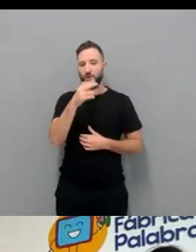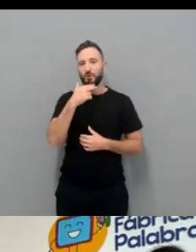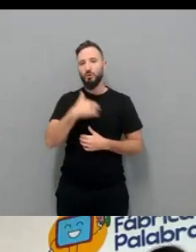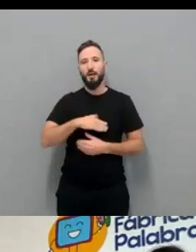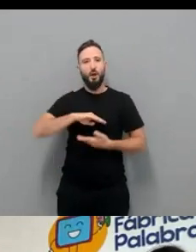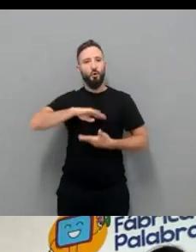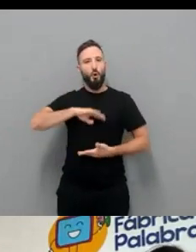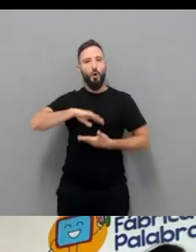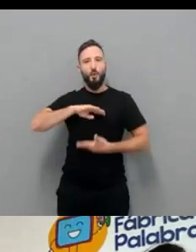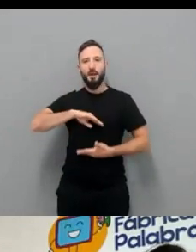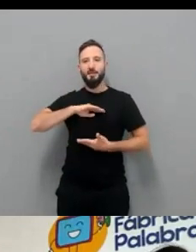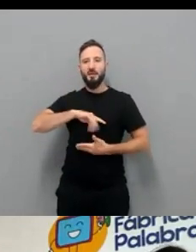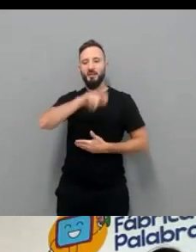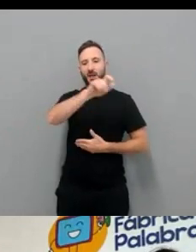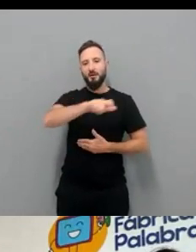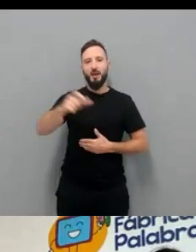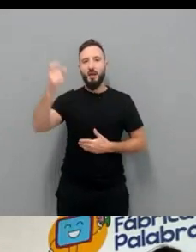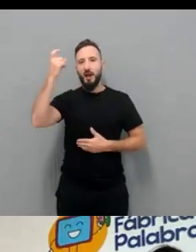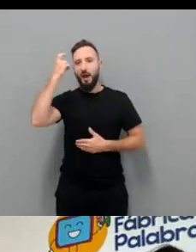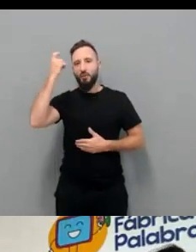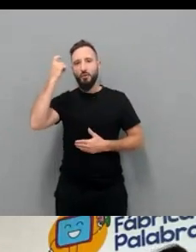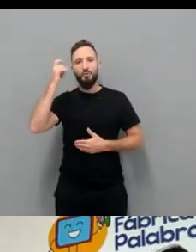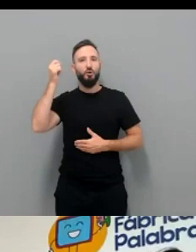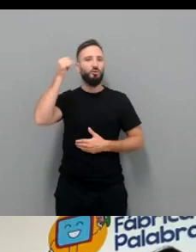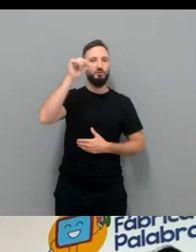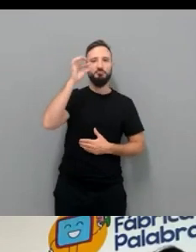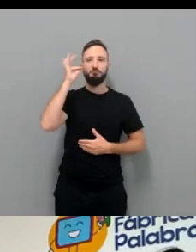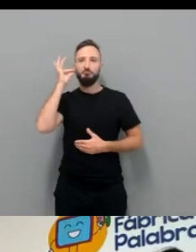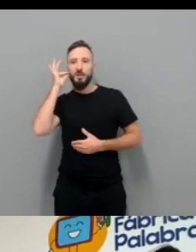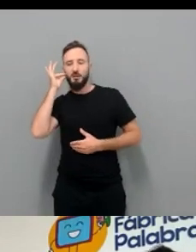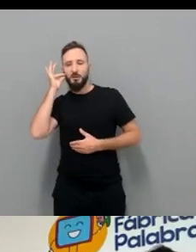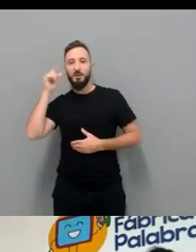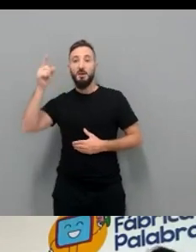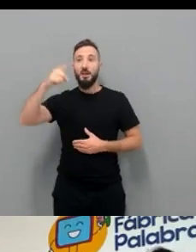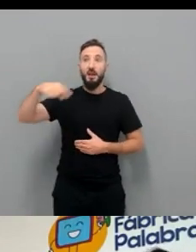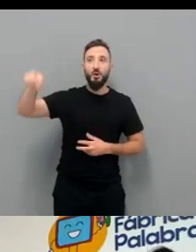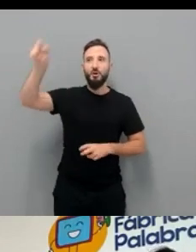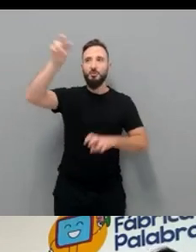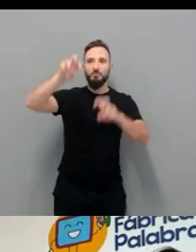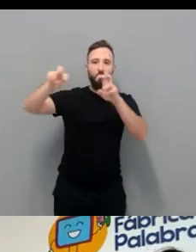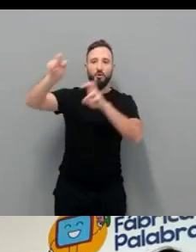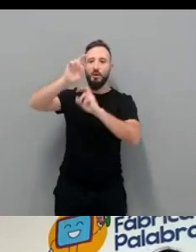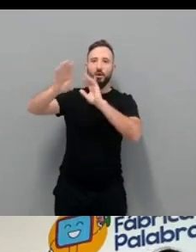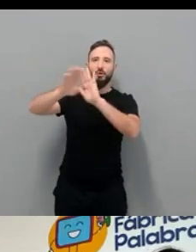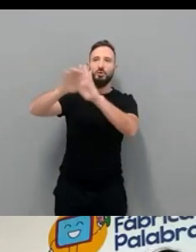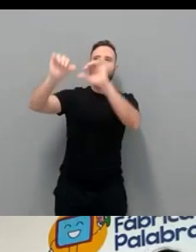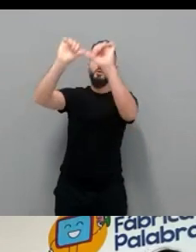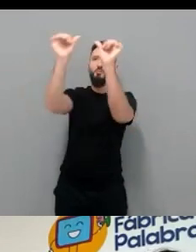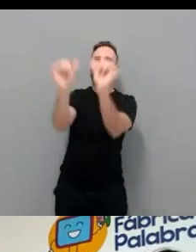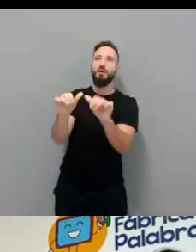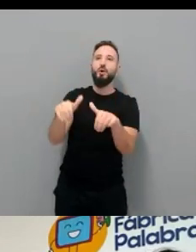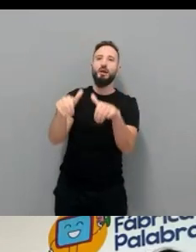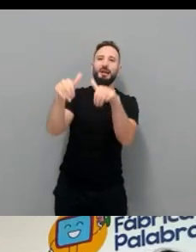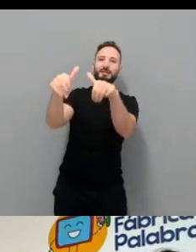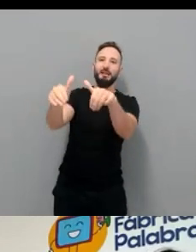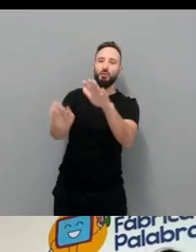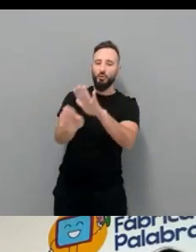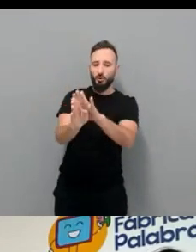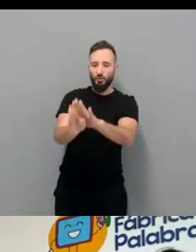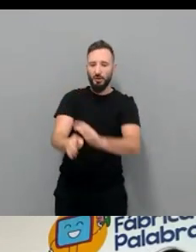en nuestros alumnos y en nuestras alumnas y se lo sigue buscando en ese modelo de candidatura.